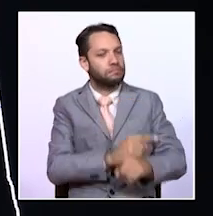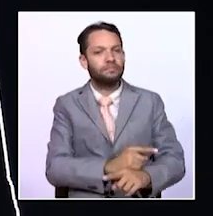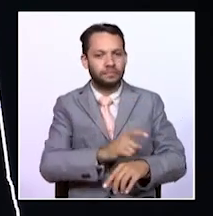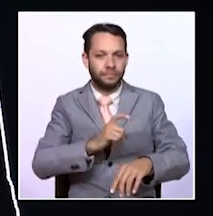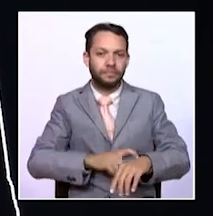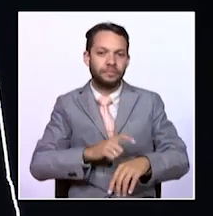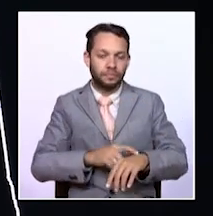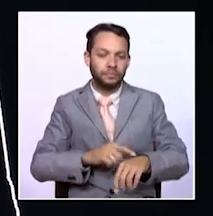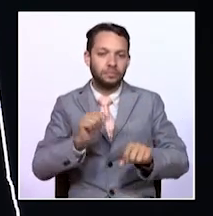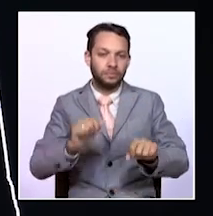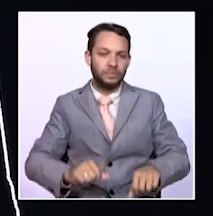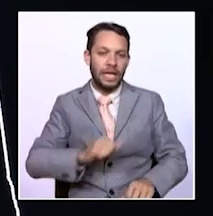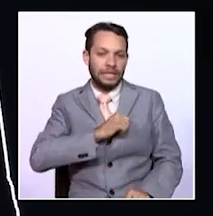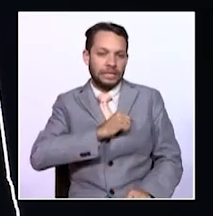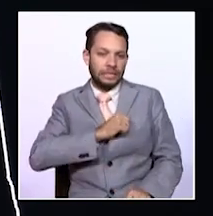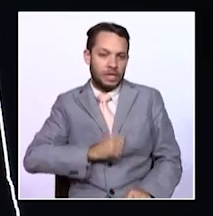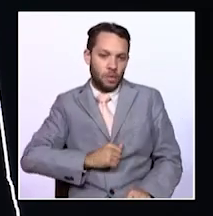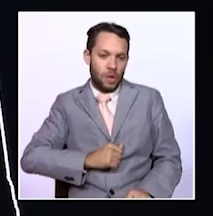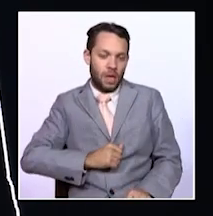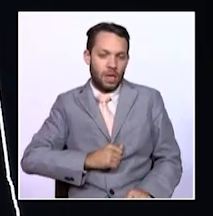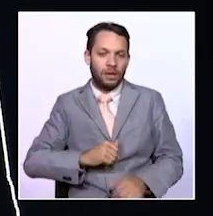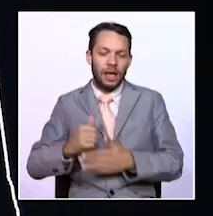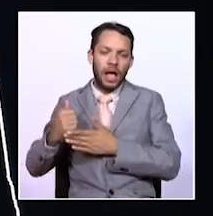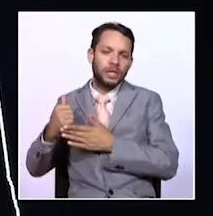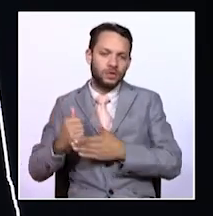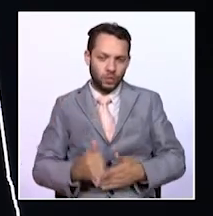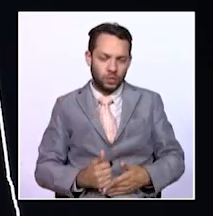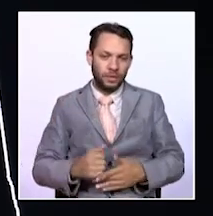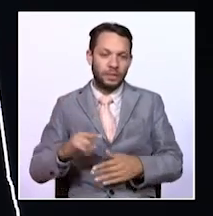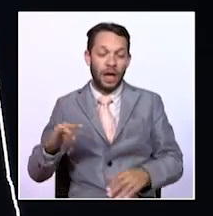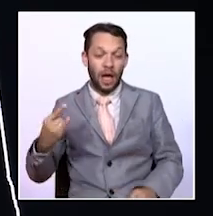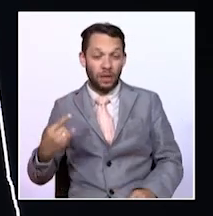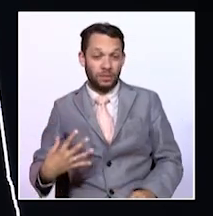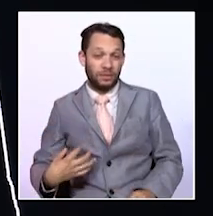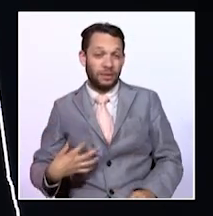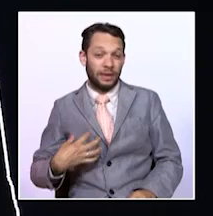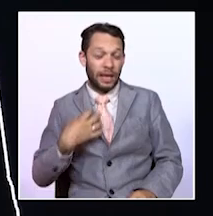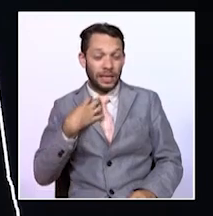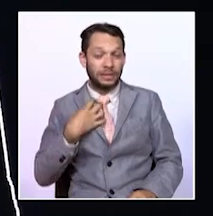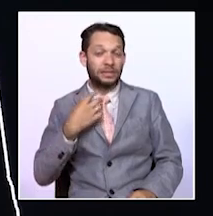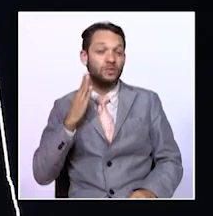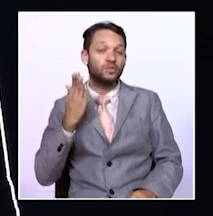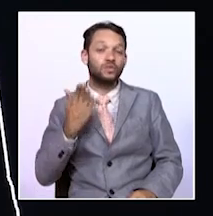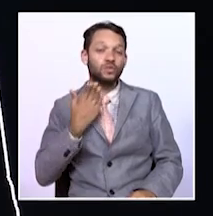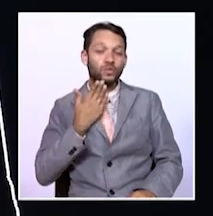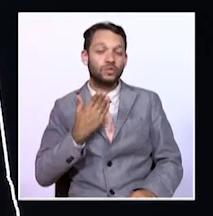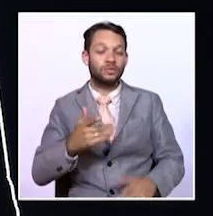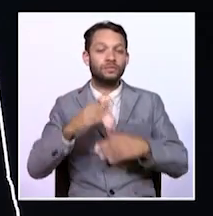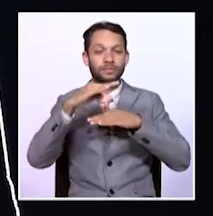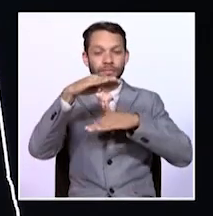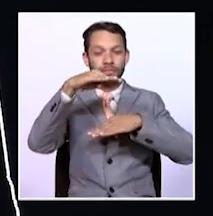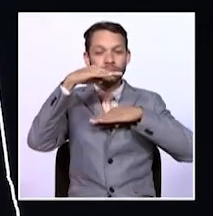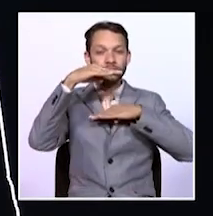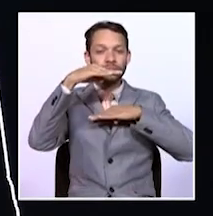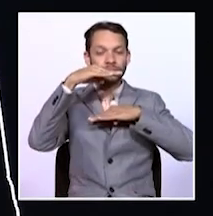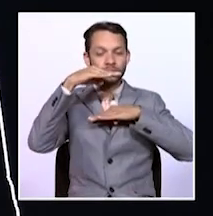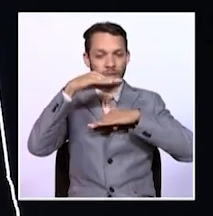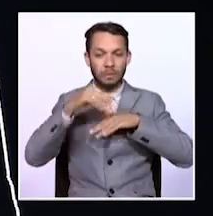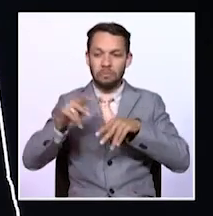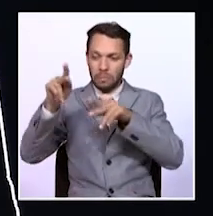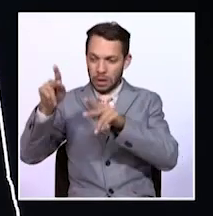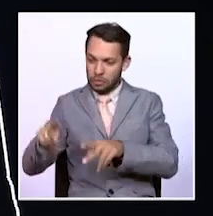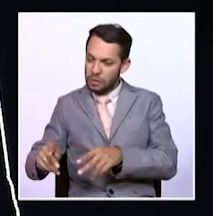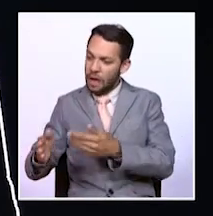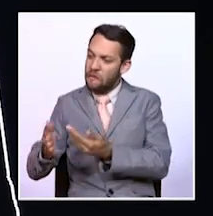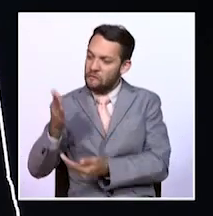hacer una cirugía. Y la mayoría de estos cánceres que hemos encontrado con mucha frecuencia aquí en el Parque de la Salud son pacientes